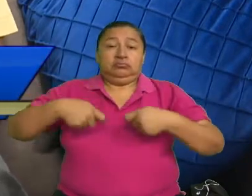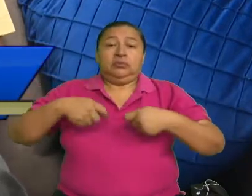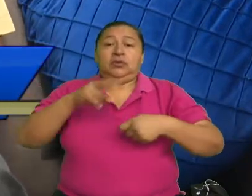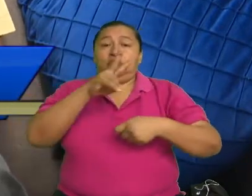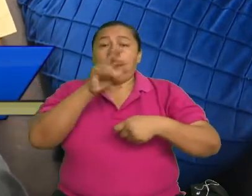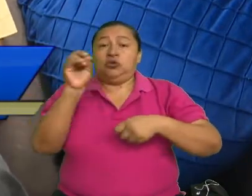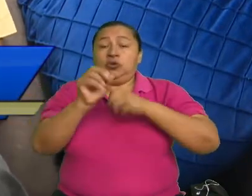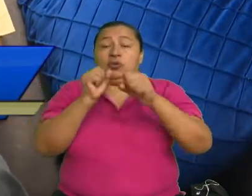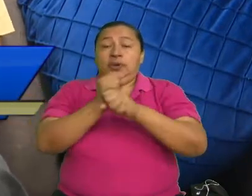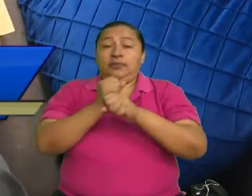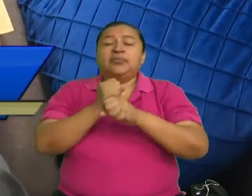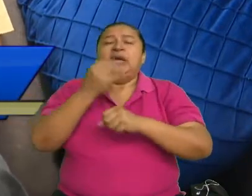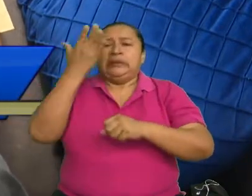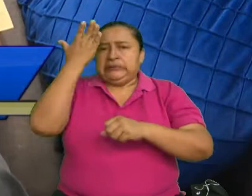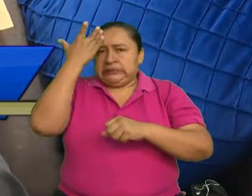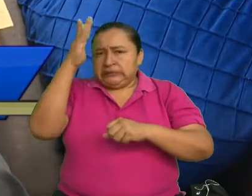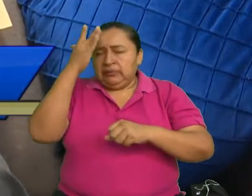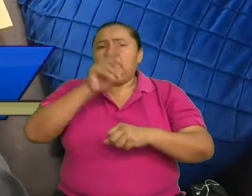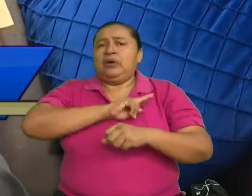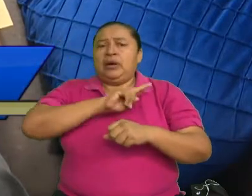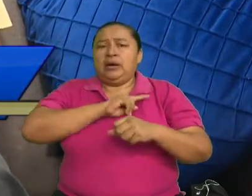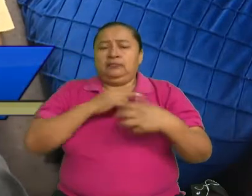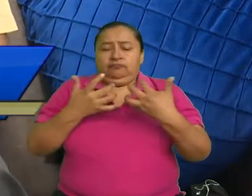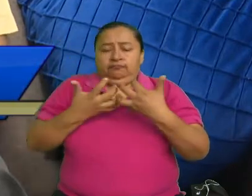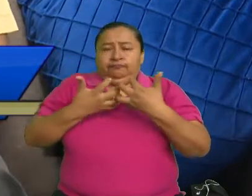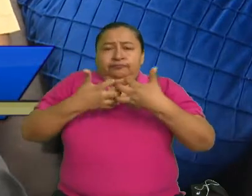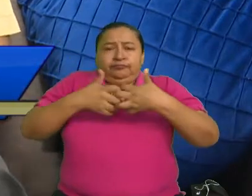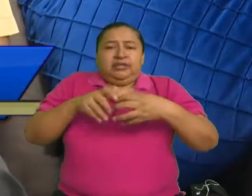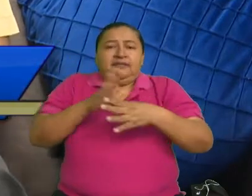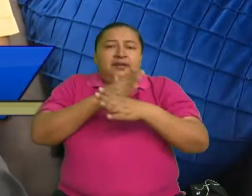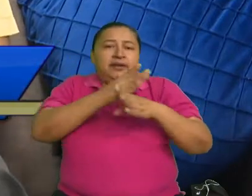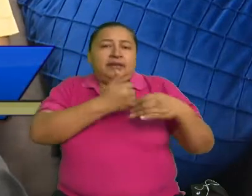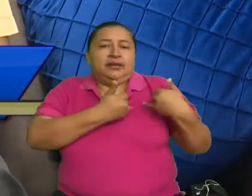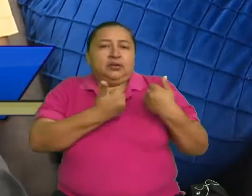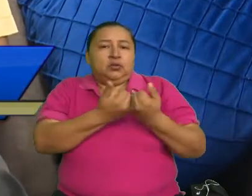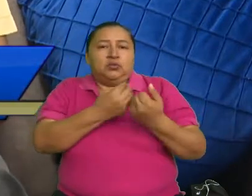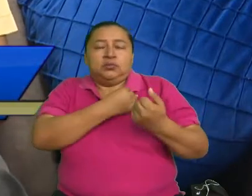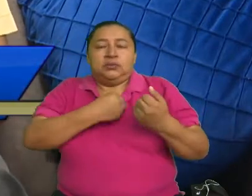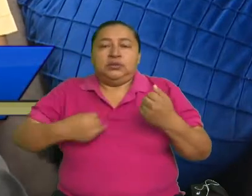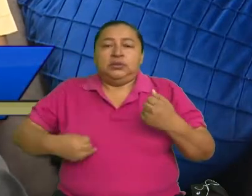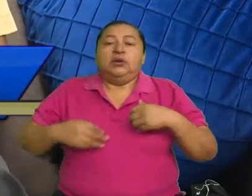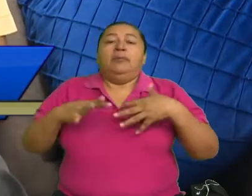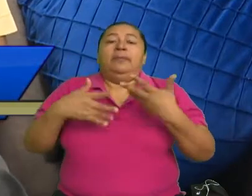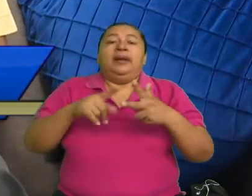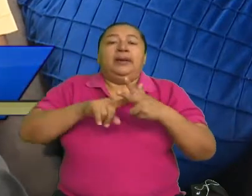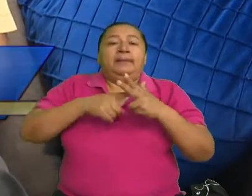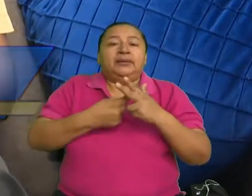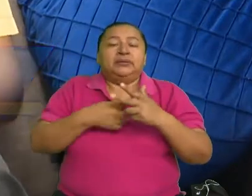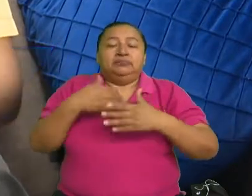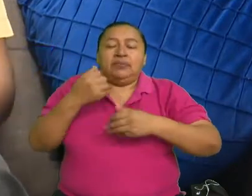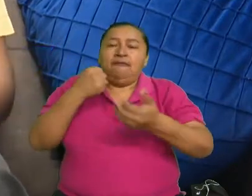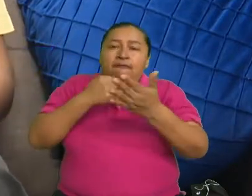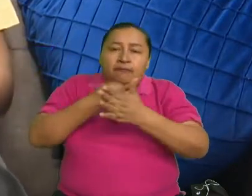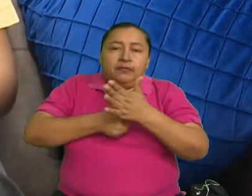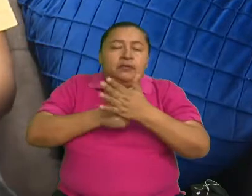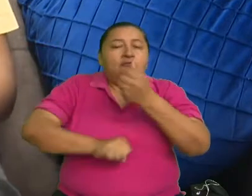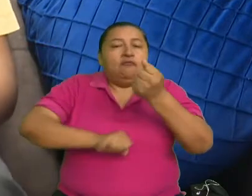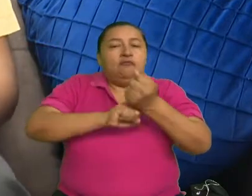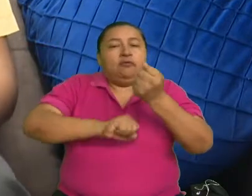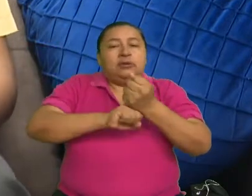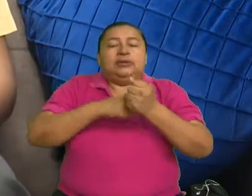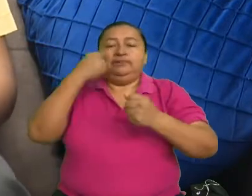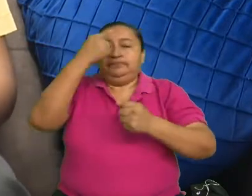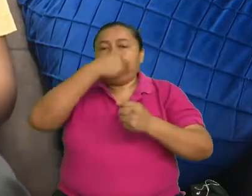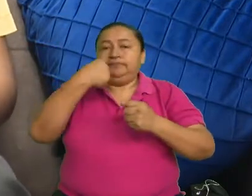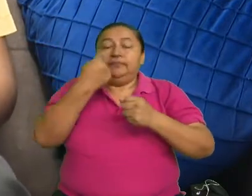articulación interinstitucional desde el año 2007 que ha garantizado en principio la construcción de la identidad nacional y el fortalecimiento de la misma.